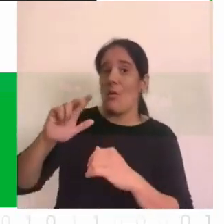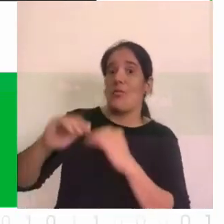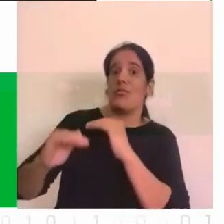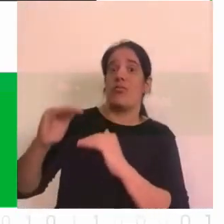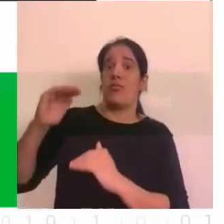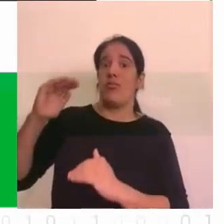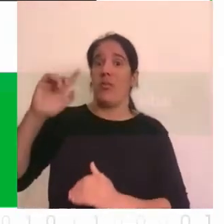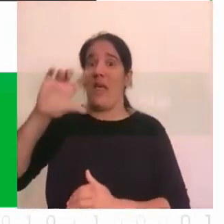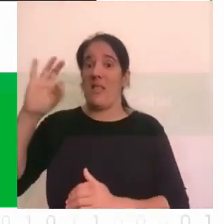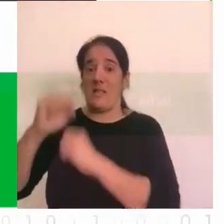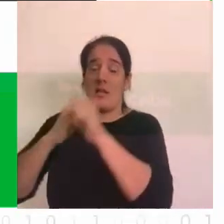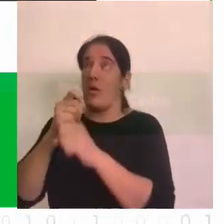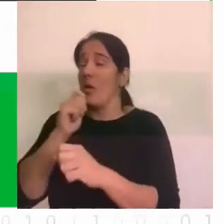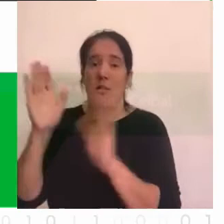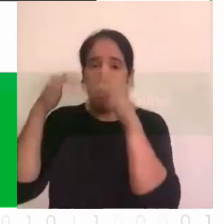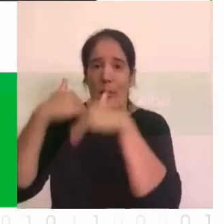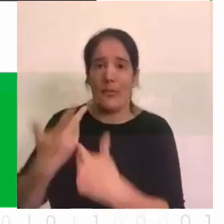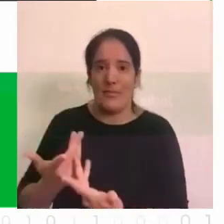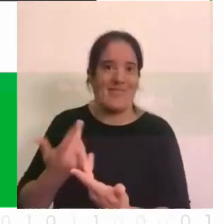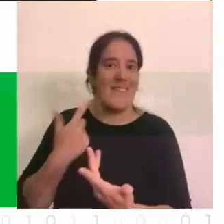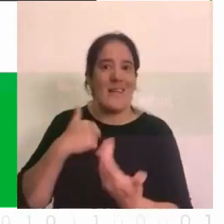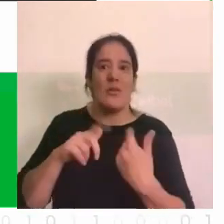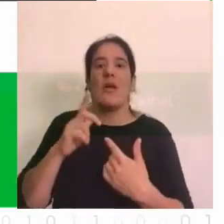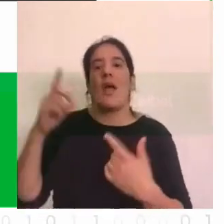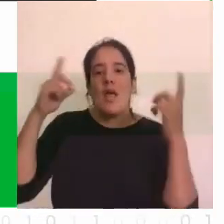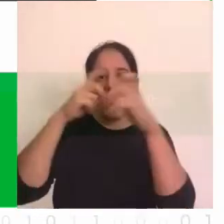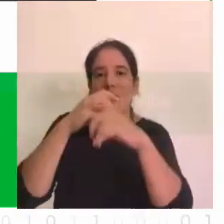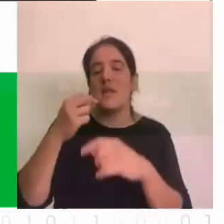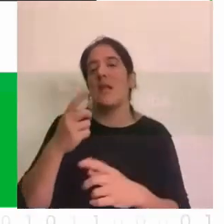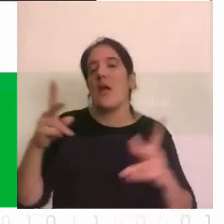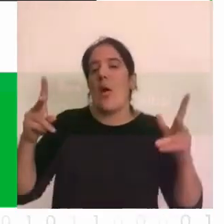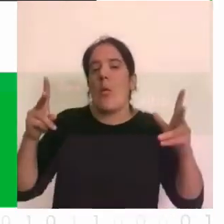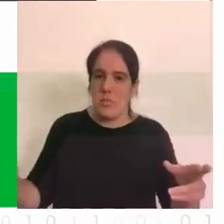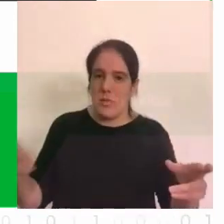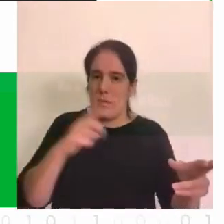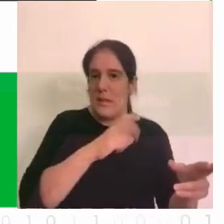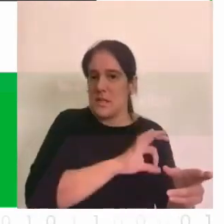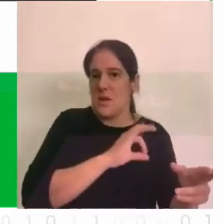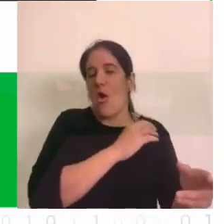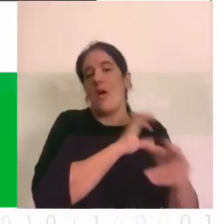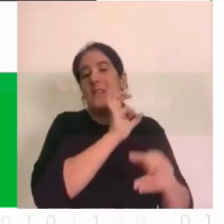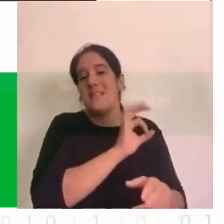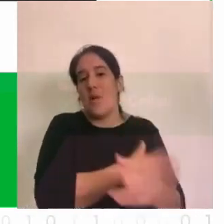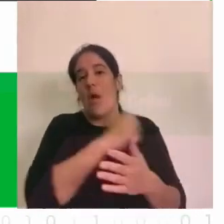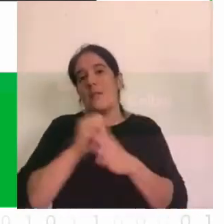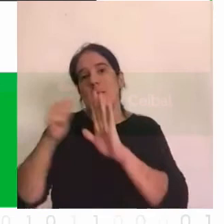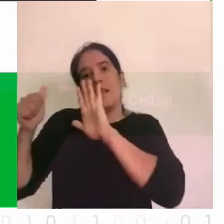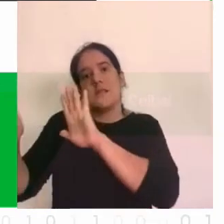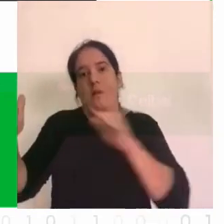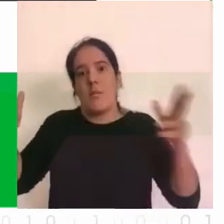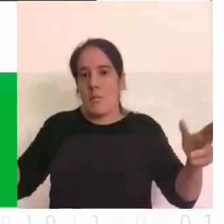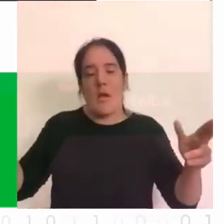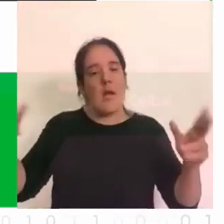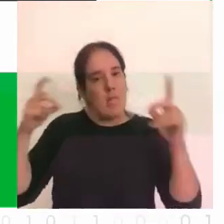permanezcan en todo el proceso, en las 3 olas, sean muy distintos a aquellos que dejan. Y eso, obviamente, puede sesgar los resultados